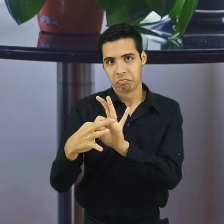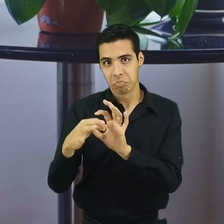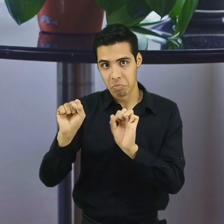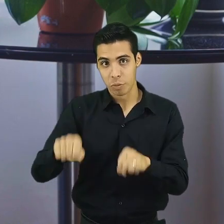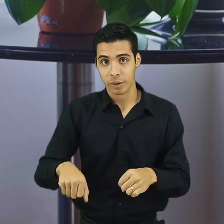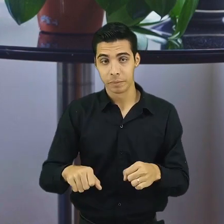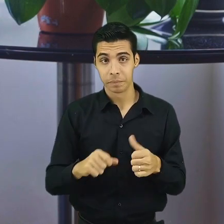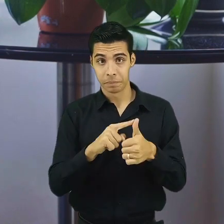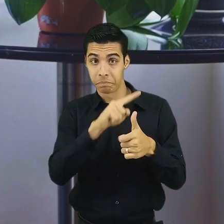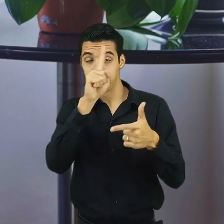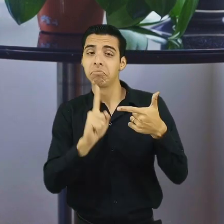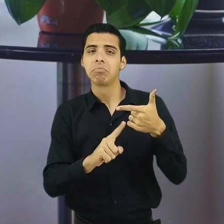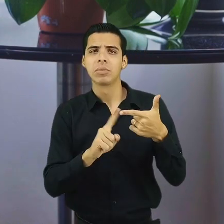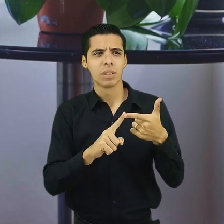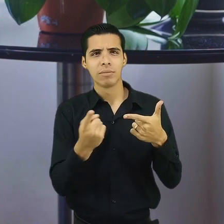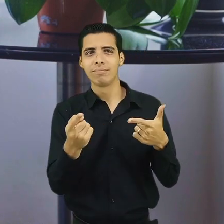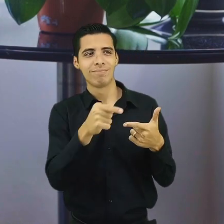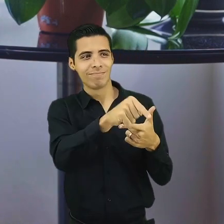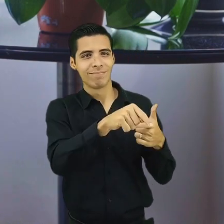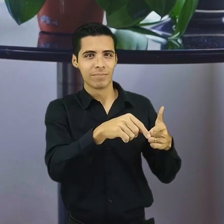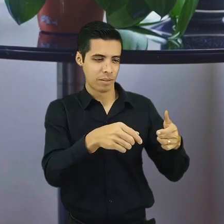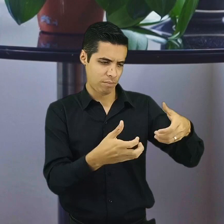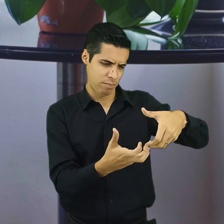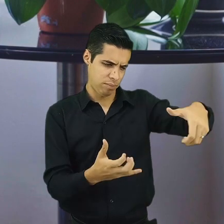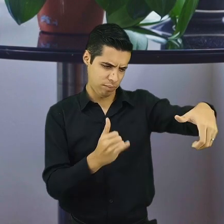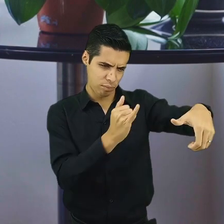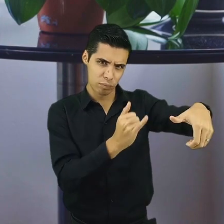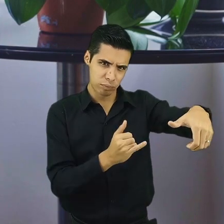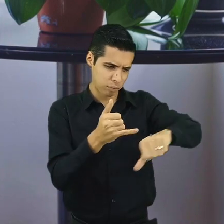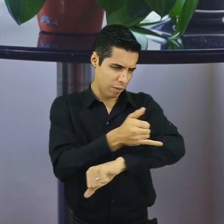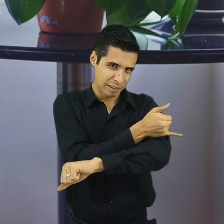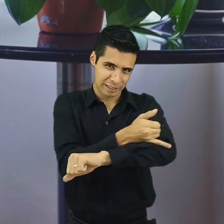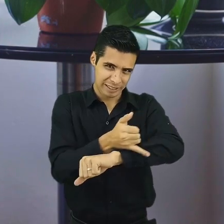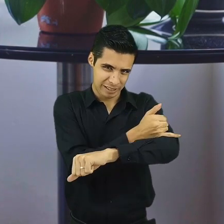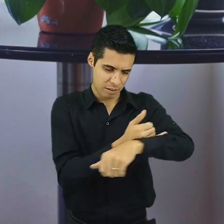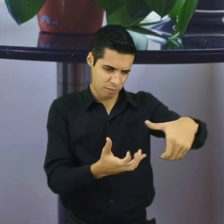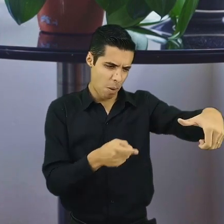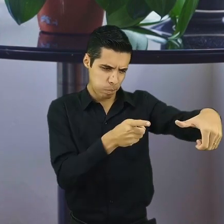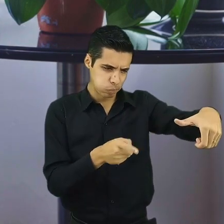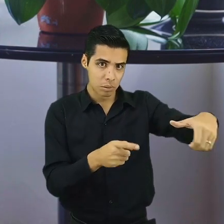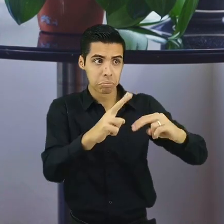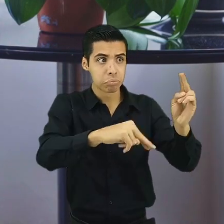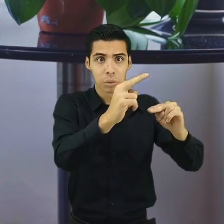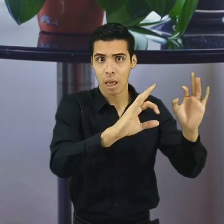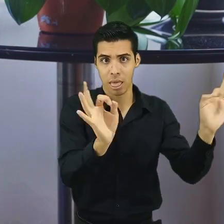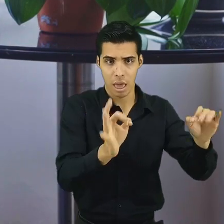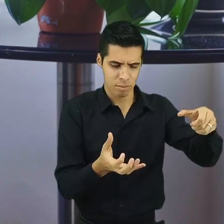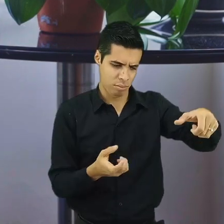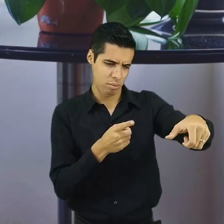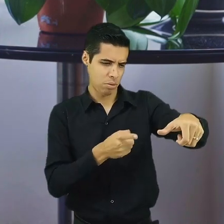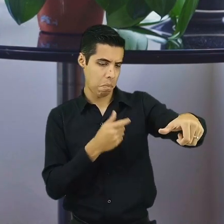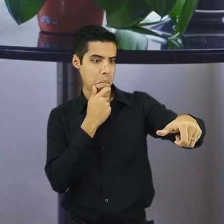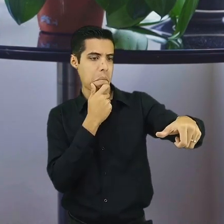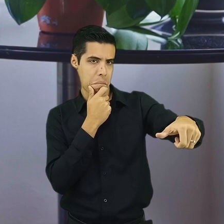También está la compra de vivienda sobre planos, que consiste básicamente en adquirir un inmueble antes que se inicie la construcción del